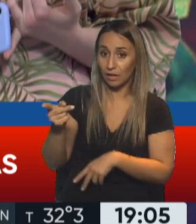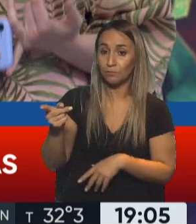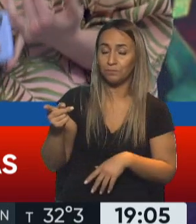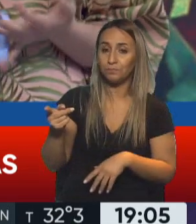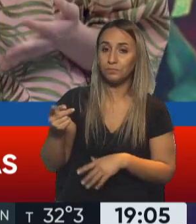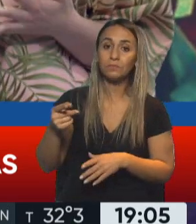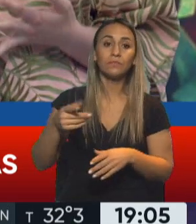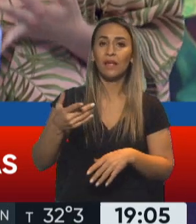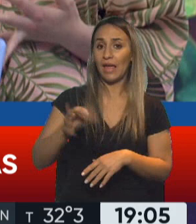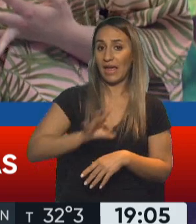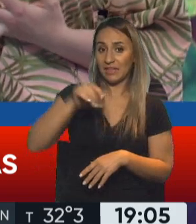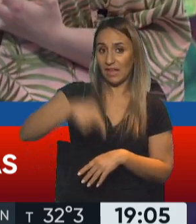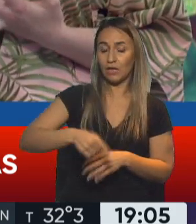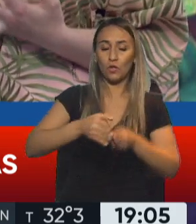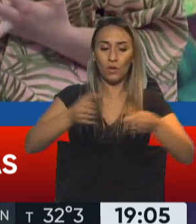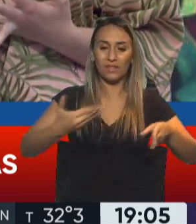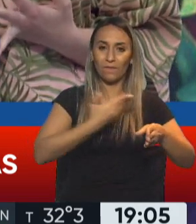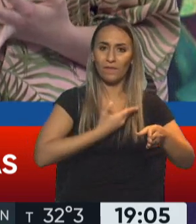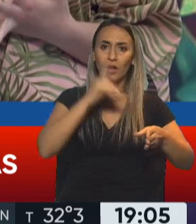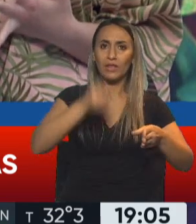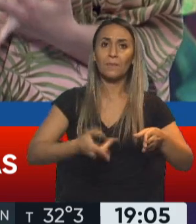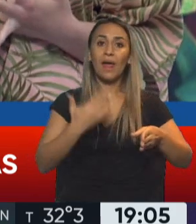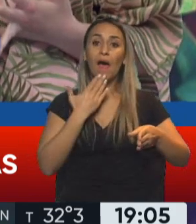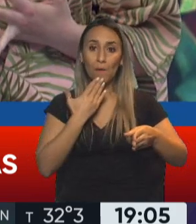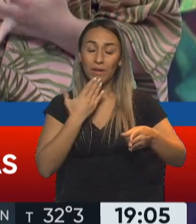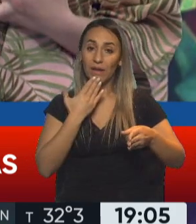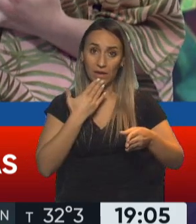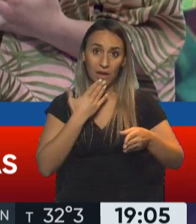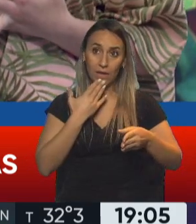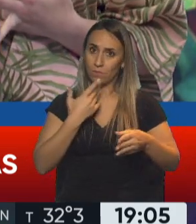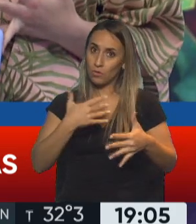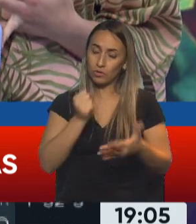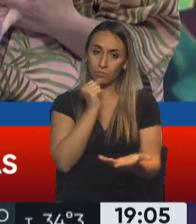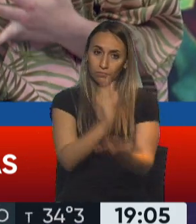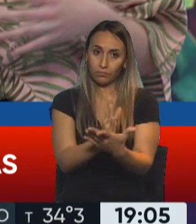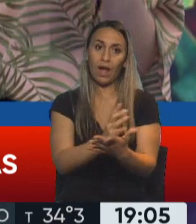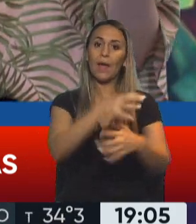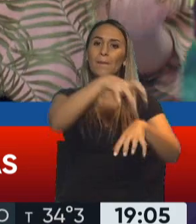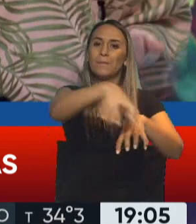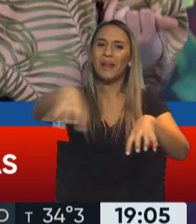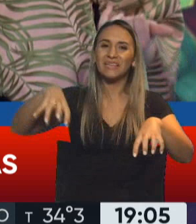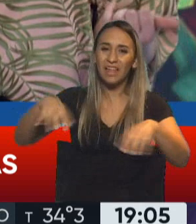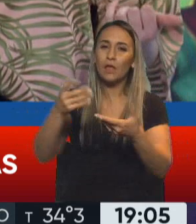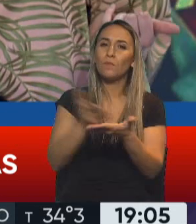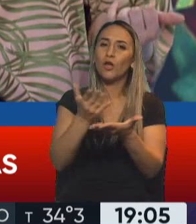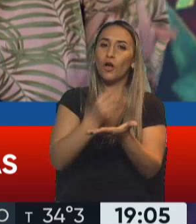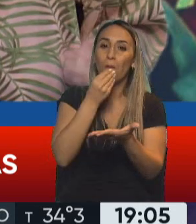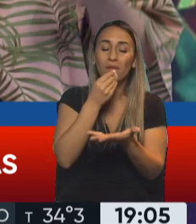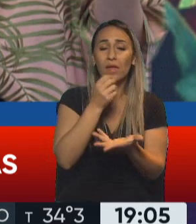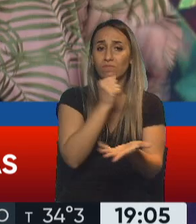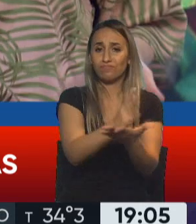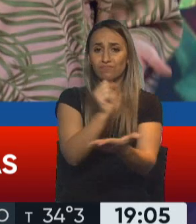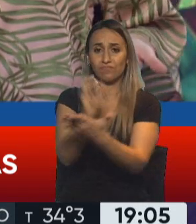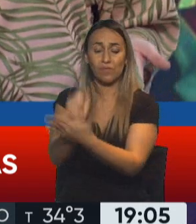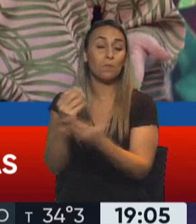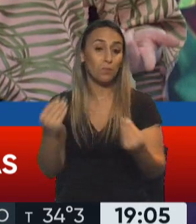febrero de este año como en abril hubo imputaciones, ¿sí?, a distintas empresas líderes dentro del rubro alimenticio, por un lado por reducción de stock, ¿no?,